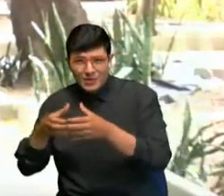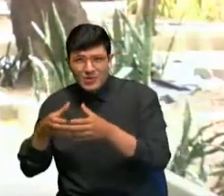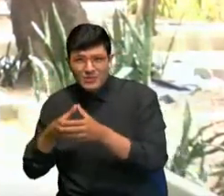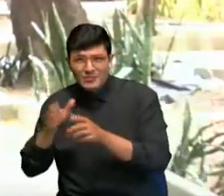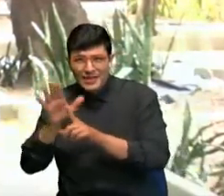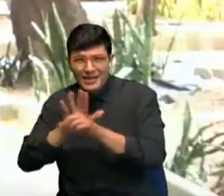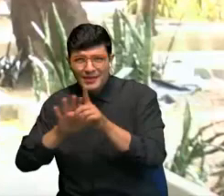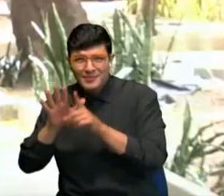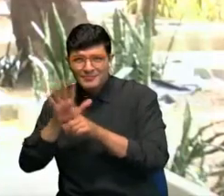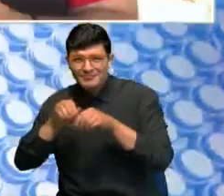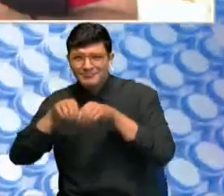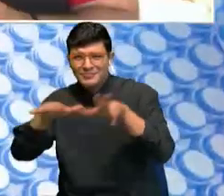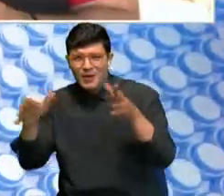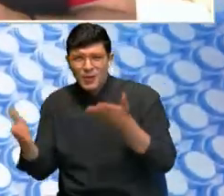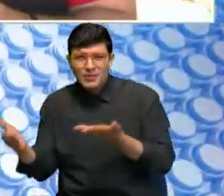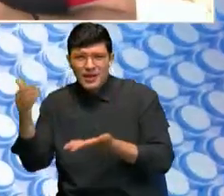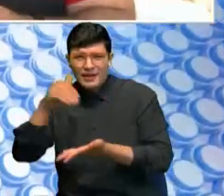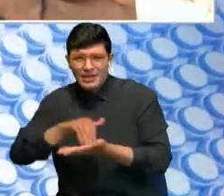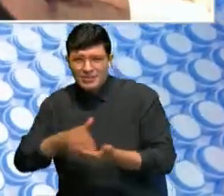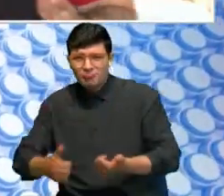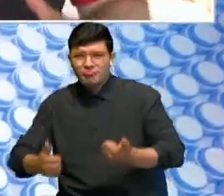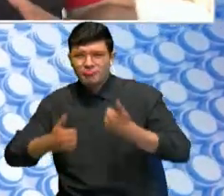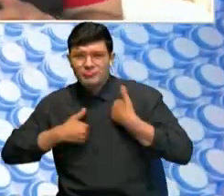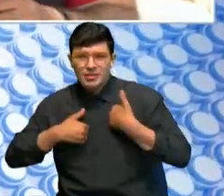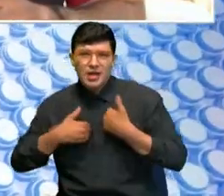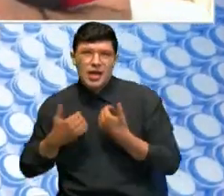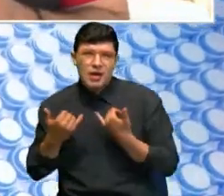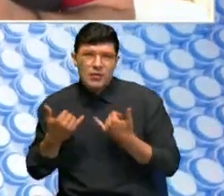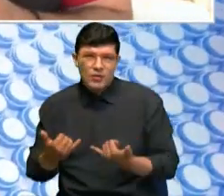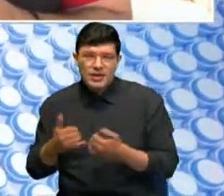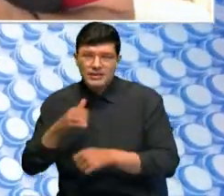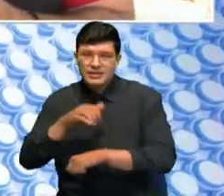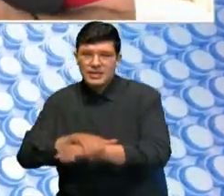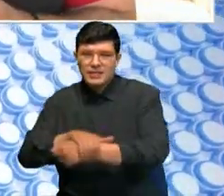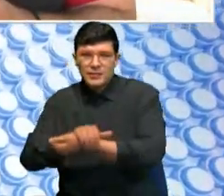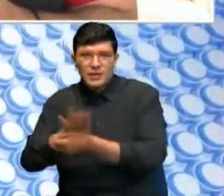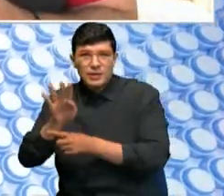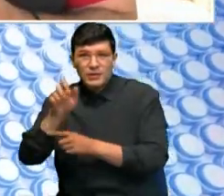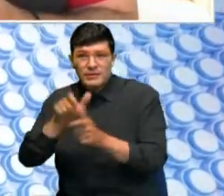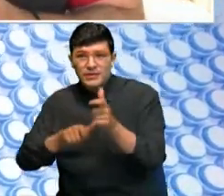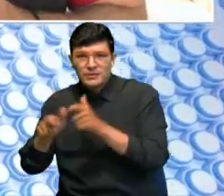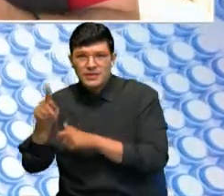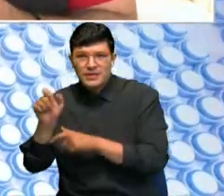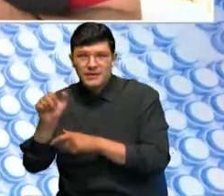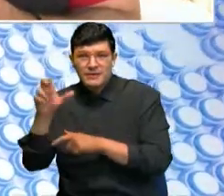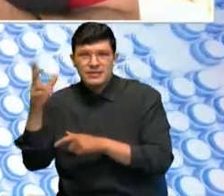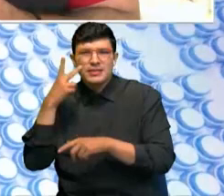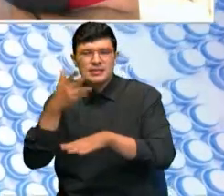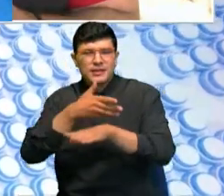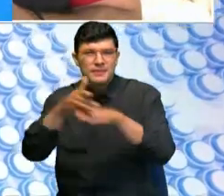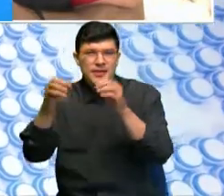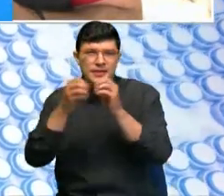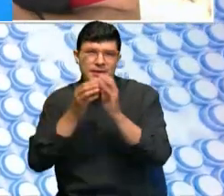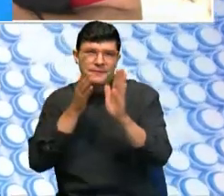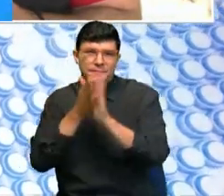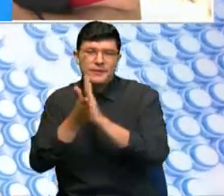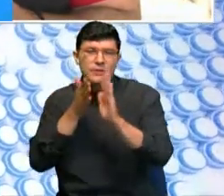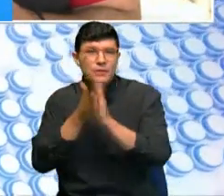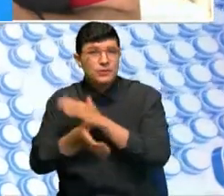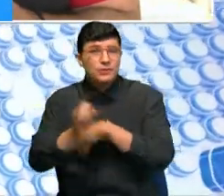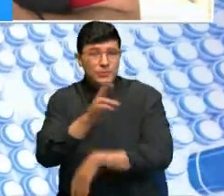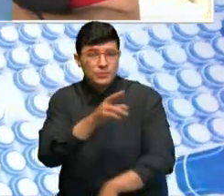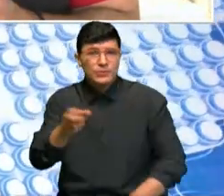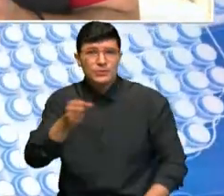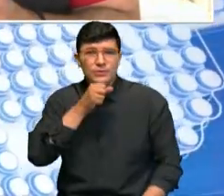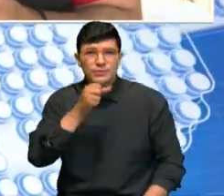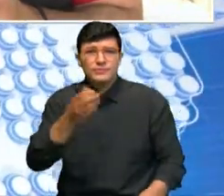de retomar las armas se han capturado a nueve disidentes de las farc compañeros hasta aquí toda la información jones es con